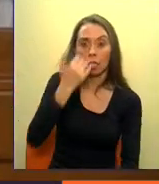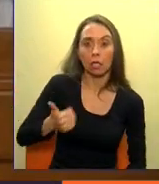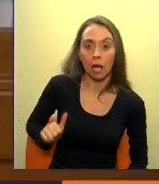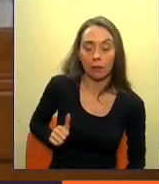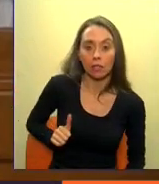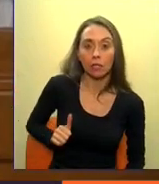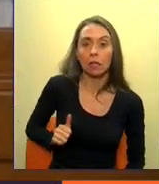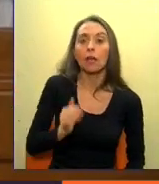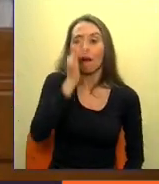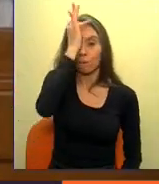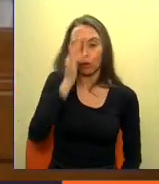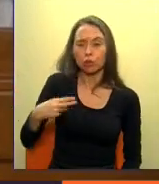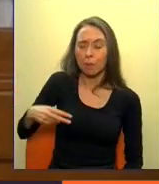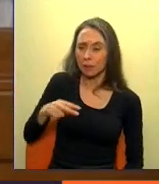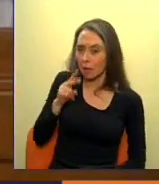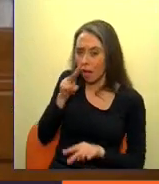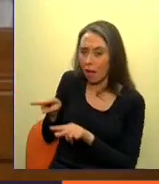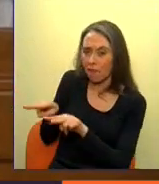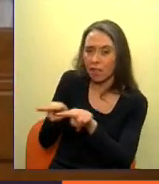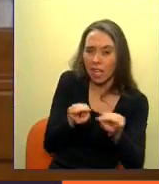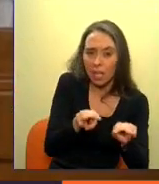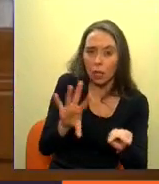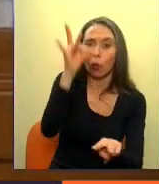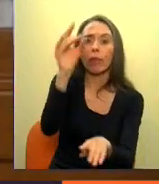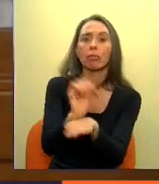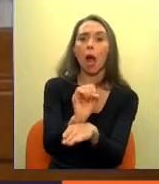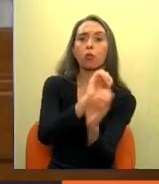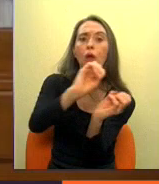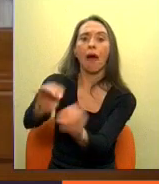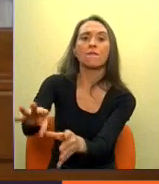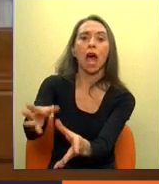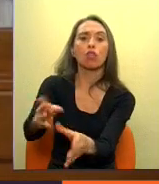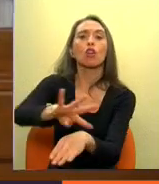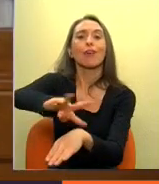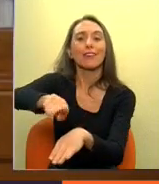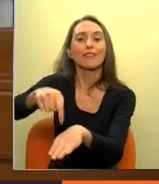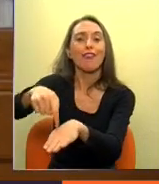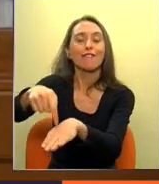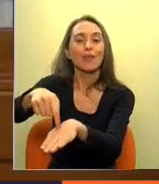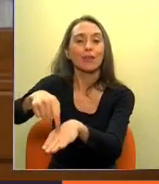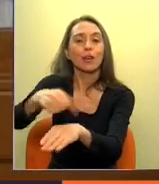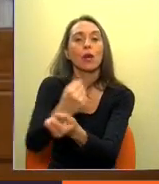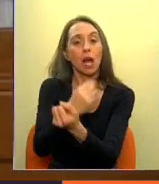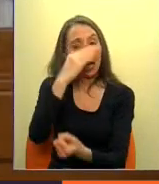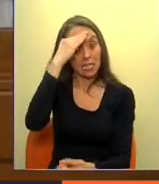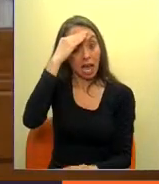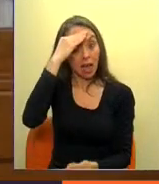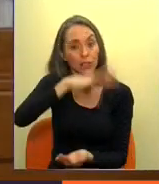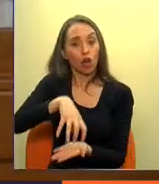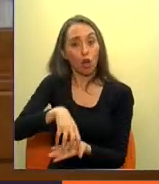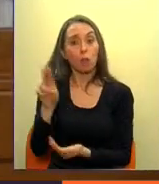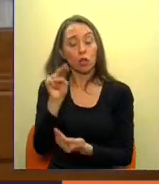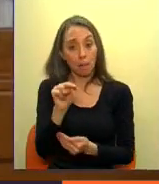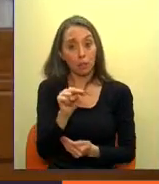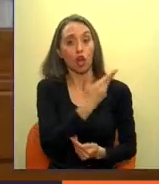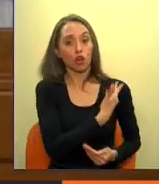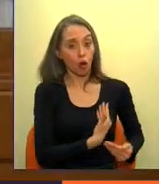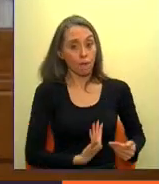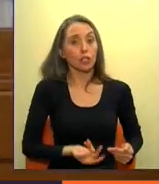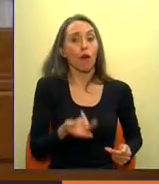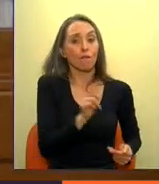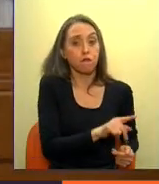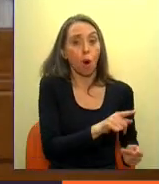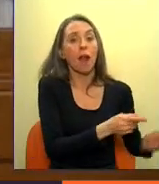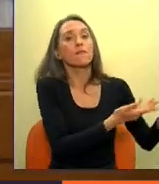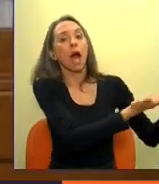nuestros funcionarios municipales de protección civil creo que es necesario que carabineros de la pintana recupere su flota